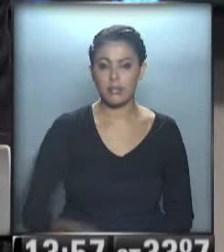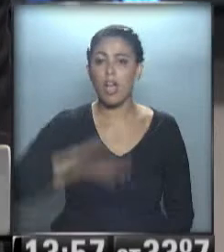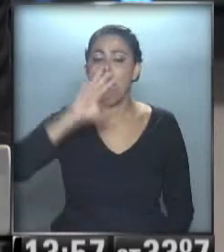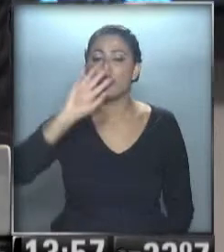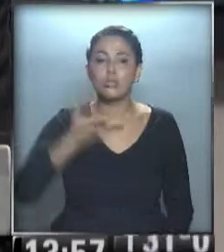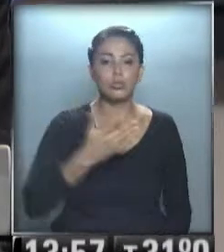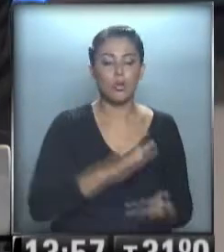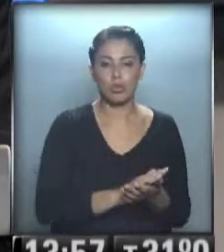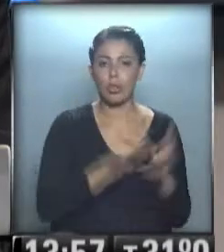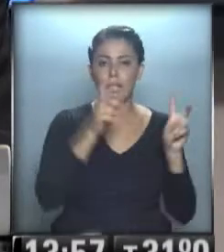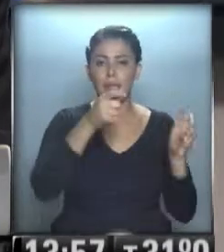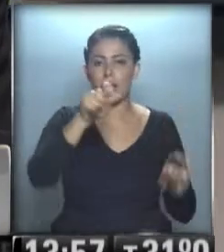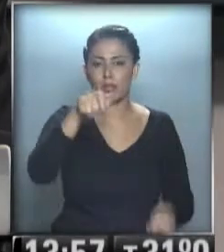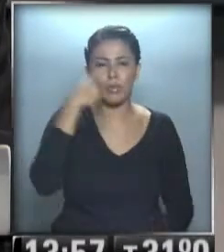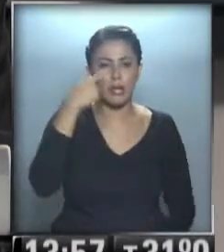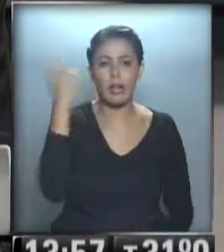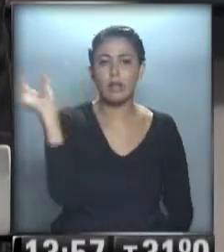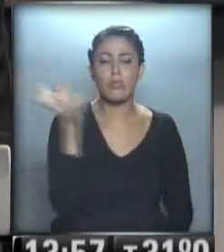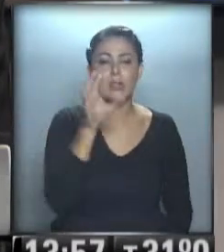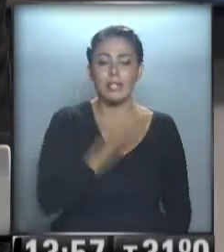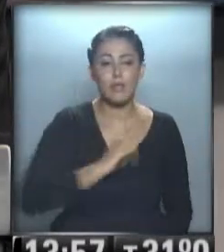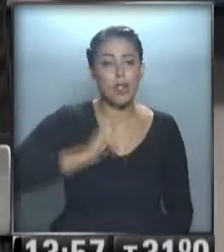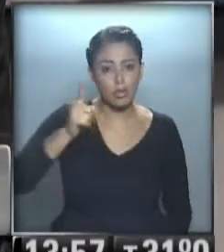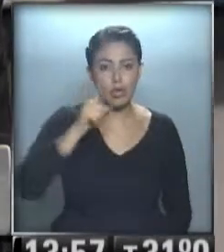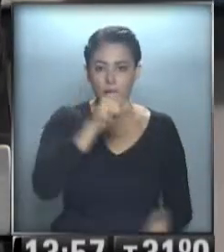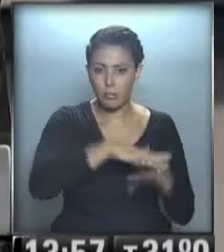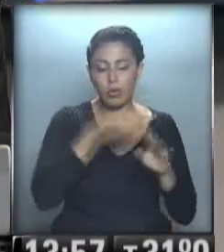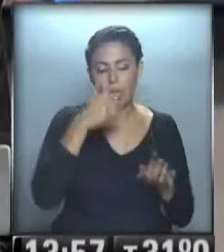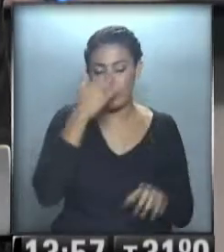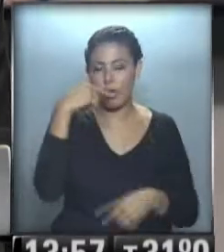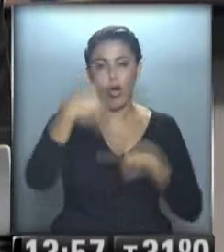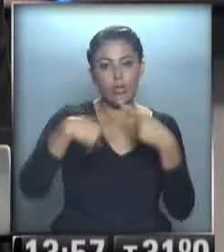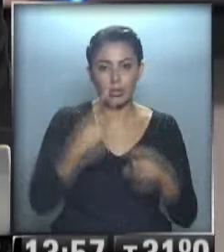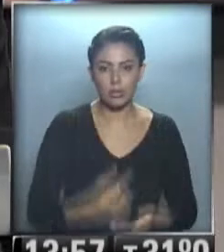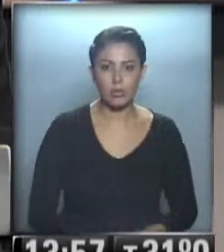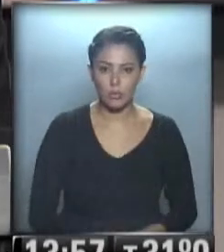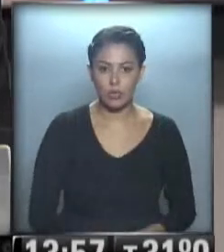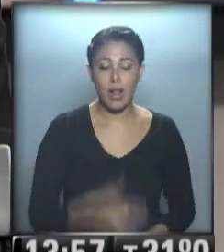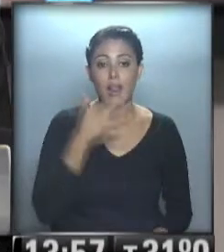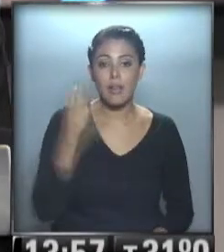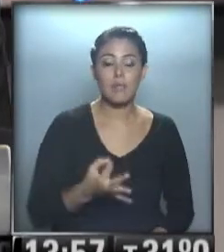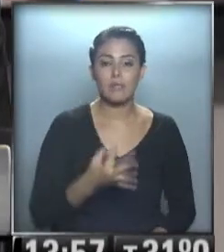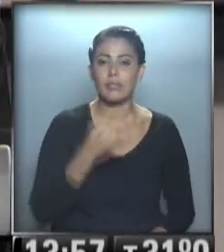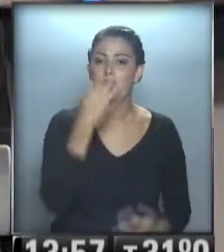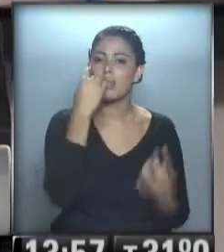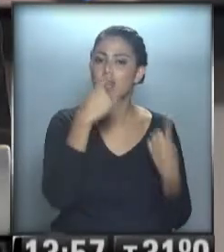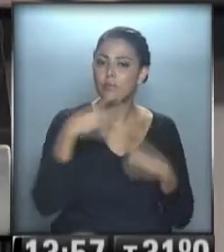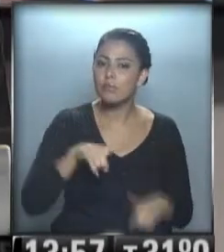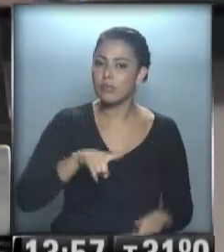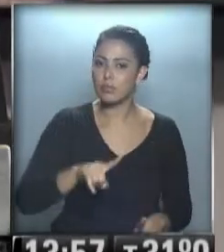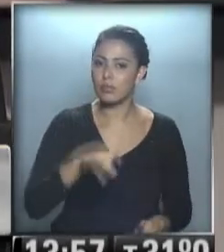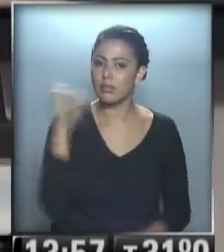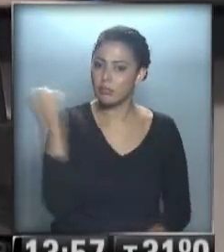distribución de cocaína de la zona norte de santa fe así que vamos a seguir este caso es tiene implicaciones muy pero muy